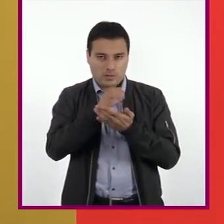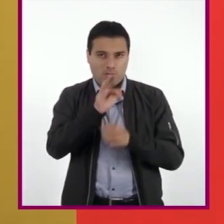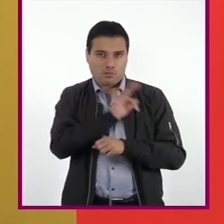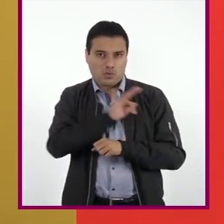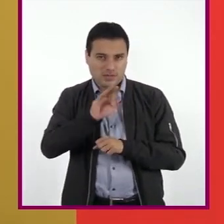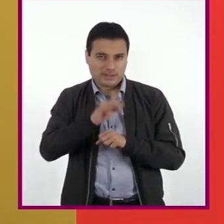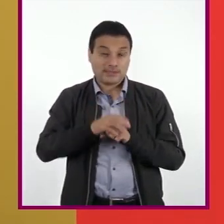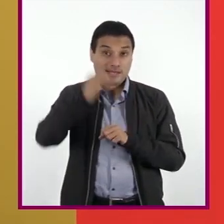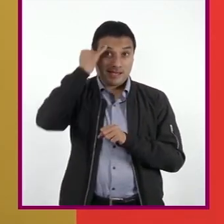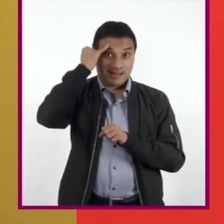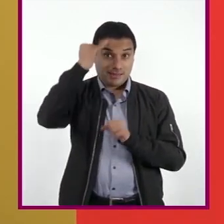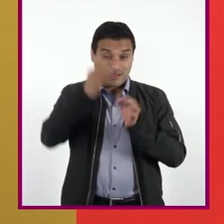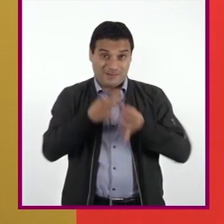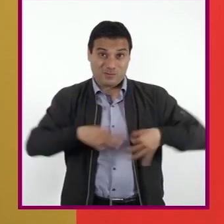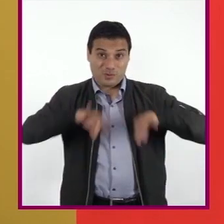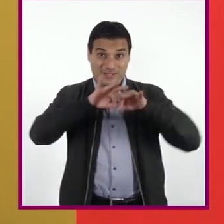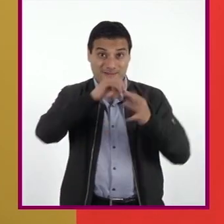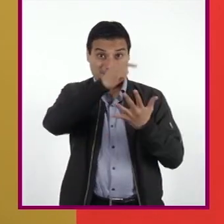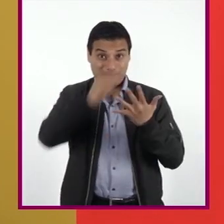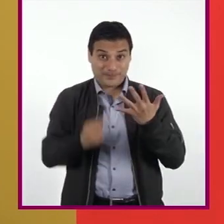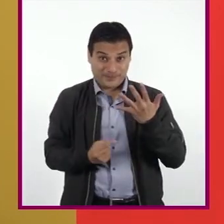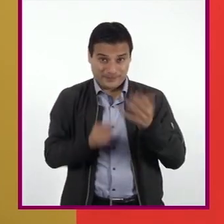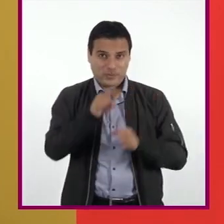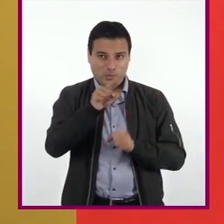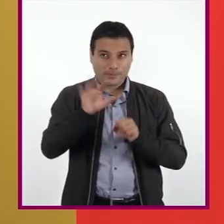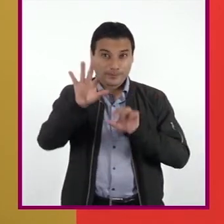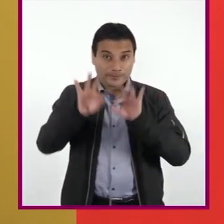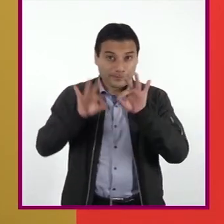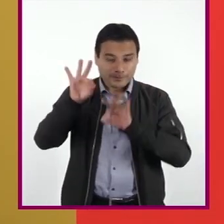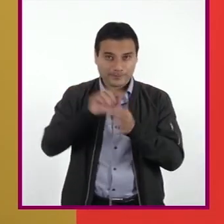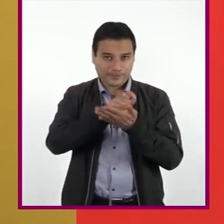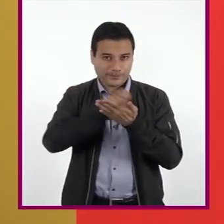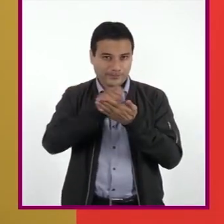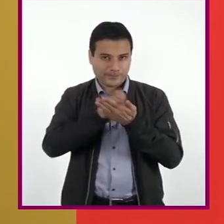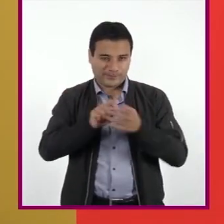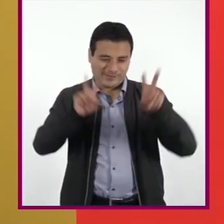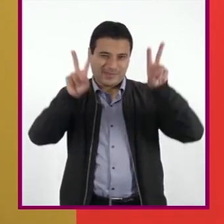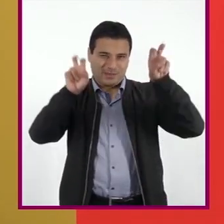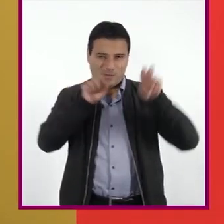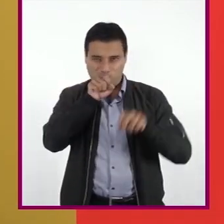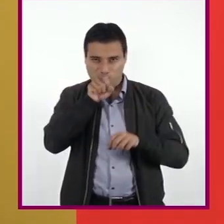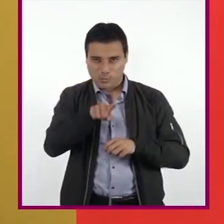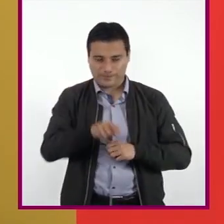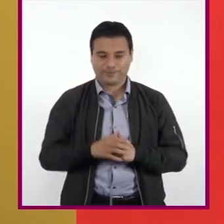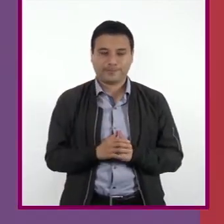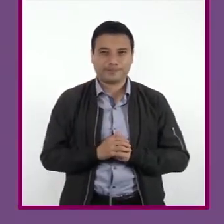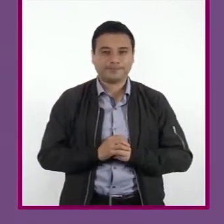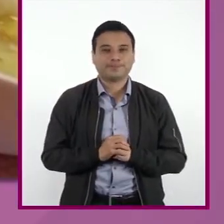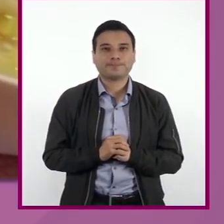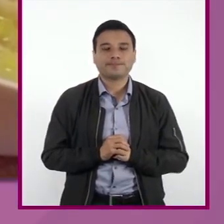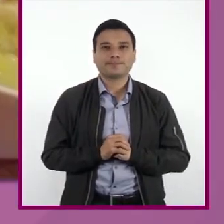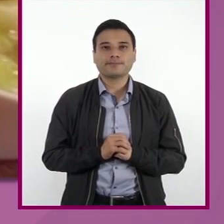que consideren importantes y les ayuden a entender más sobre este tema.